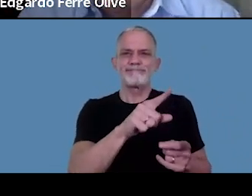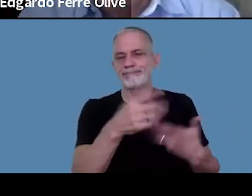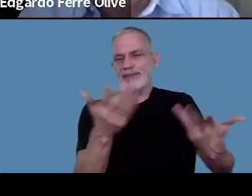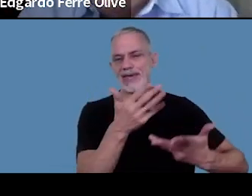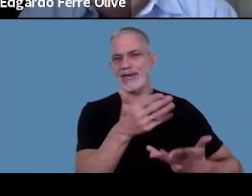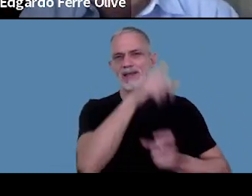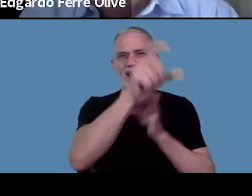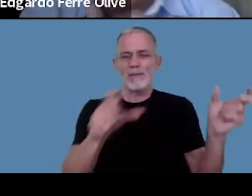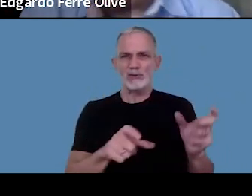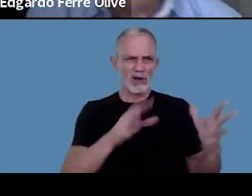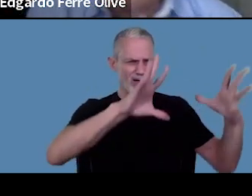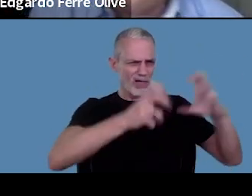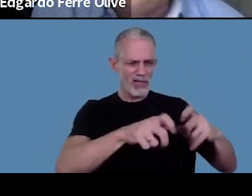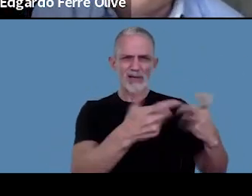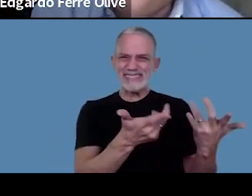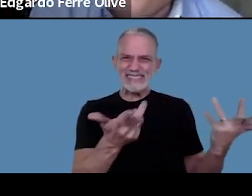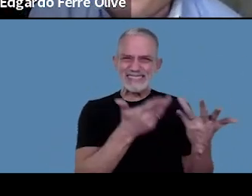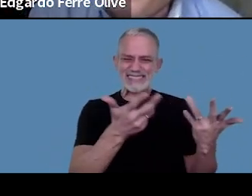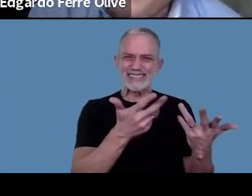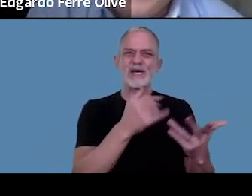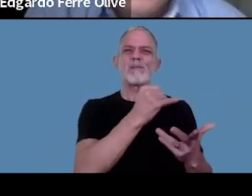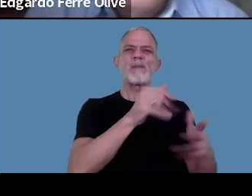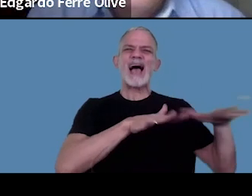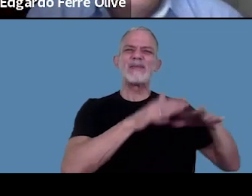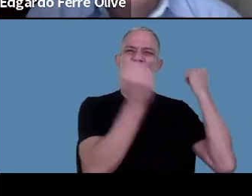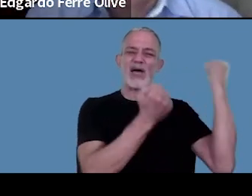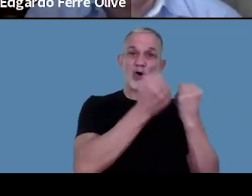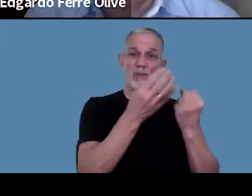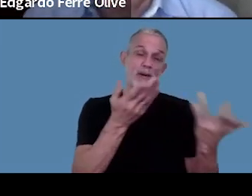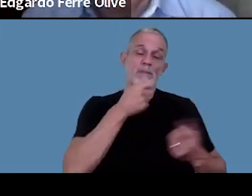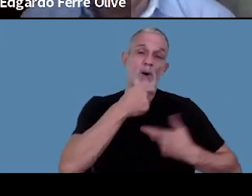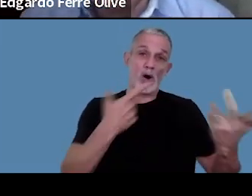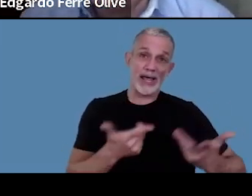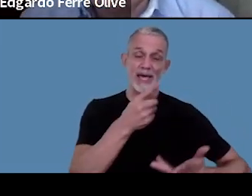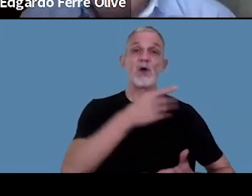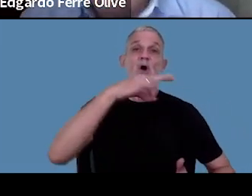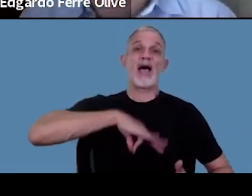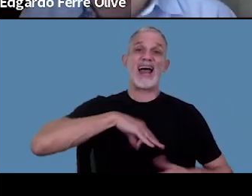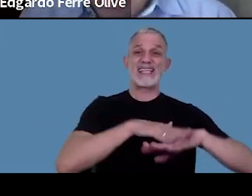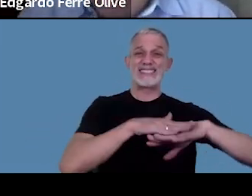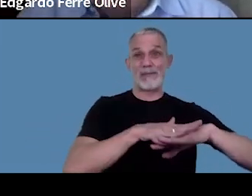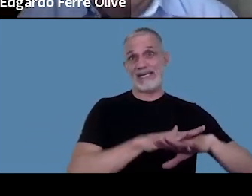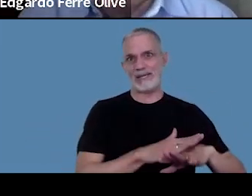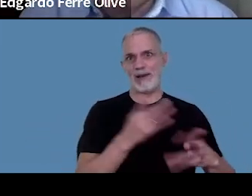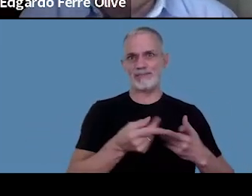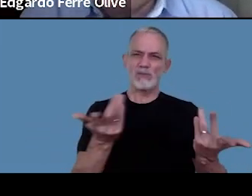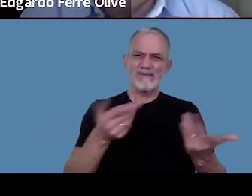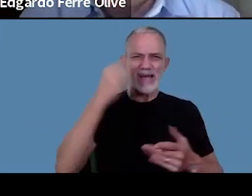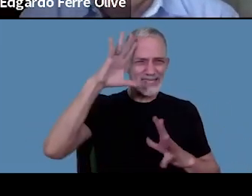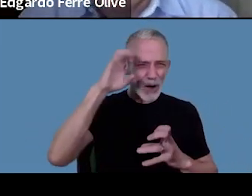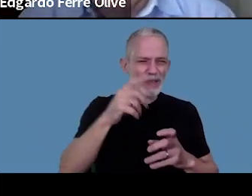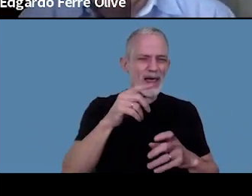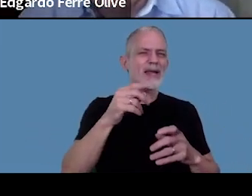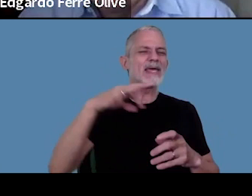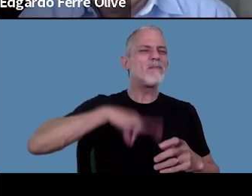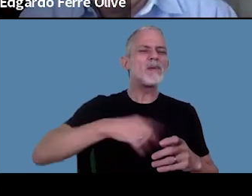que perjudican o tienen una incidencia negativa en la actividad económica. Caso concreto, ganancia mínima presunta. ¿Se acuerdan del impuesto a la ganancia mínima presunta,